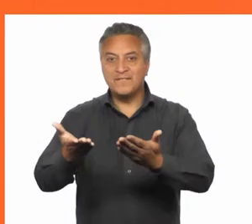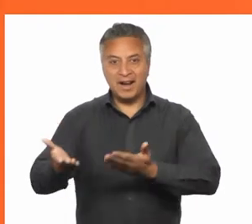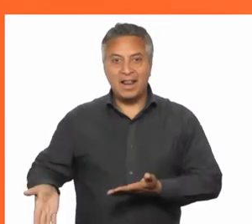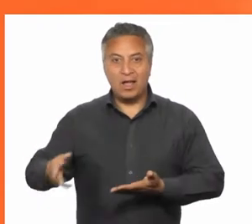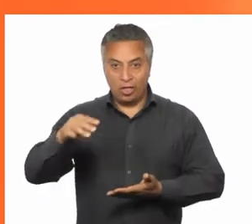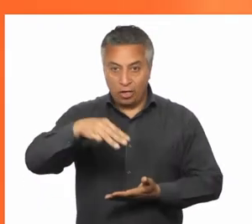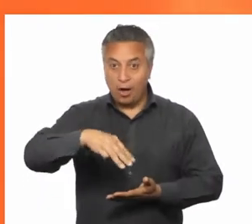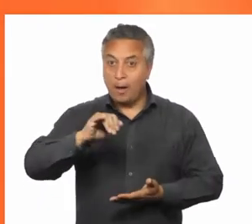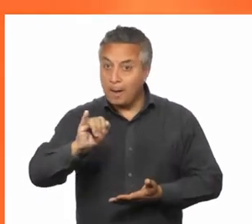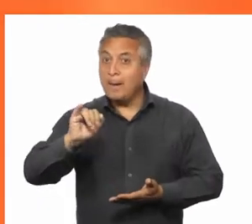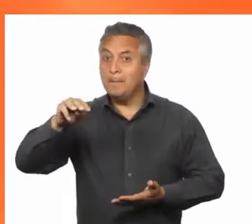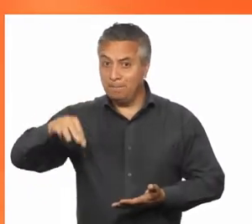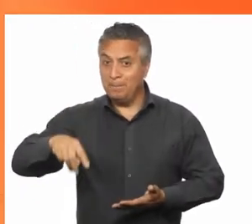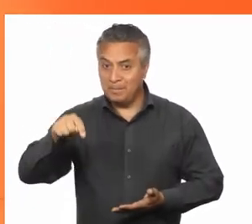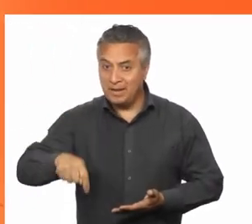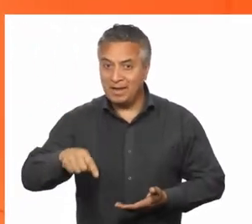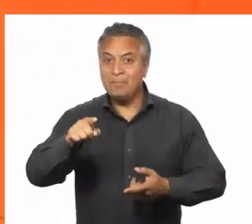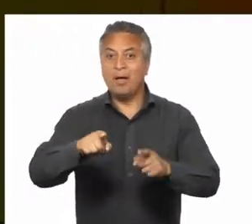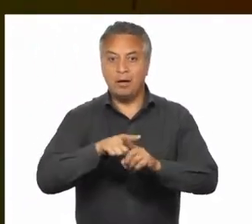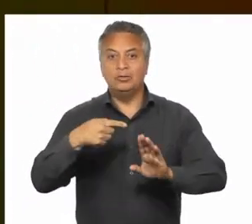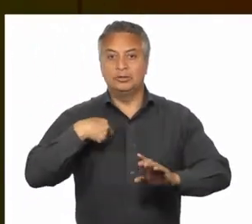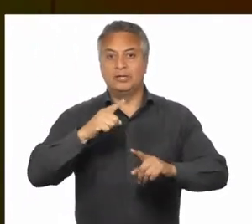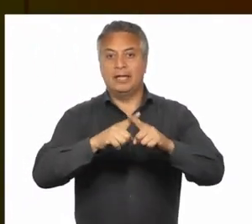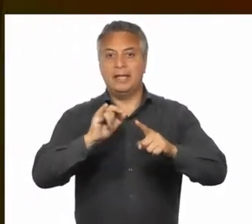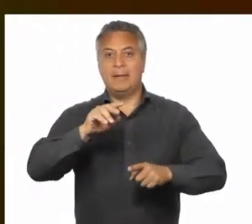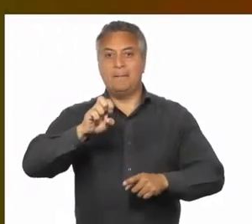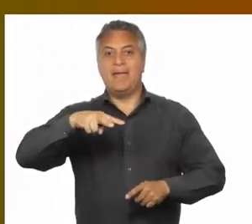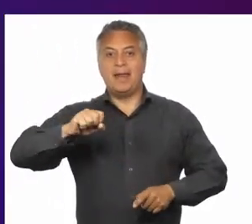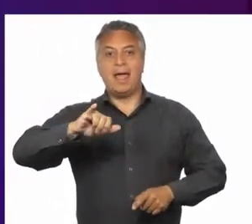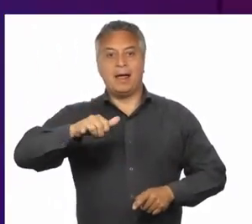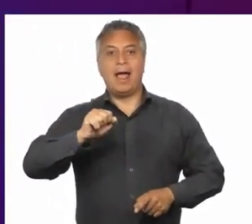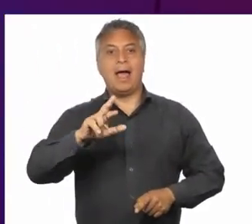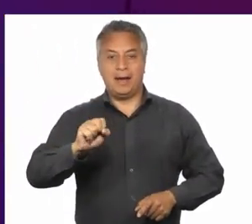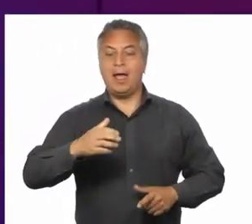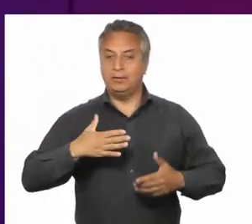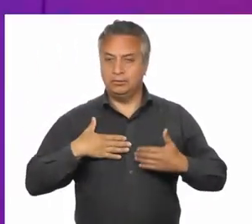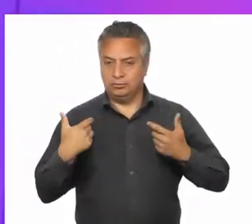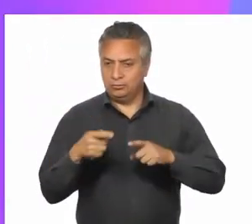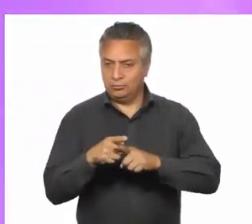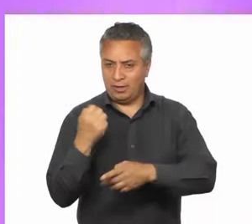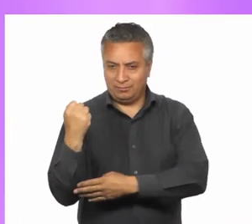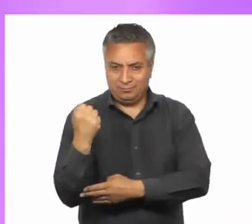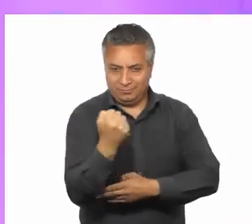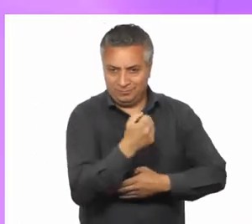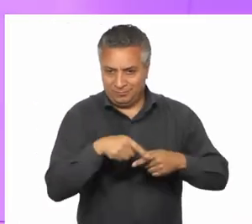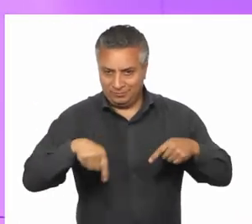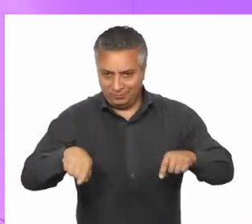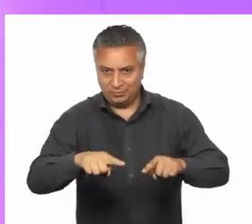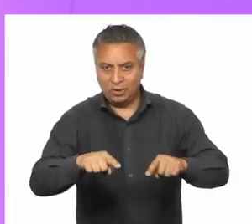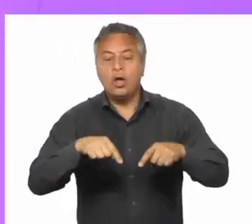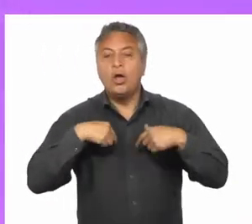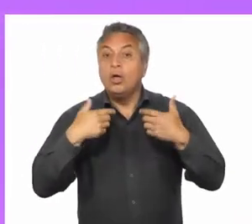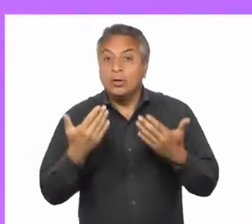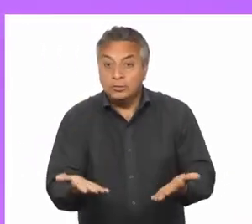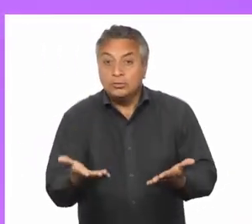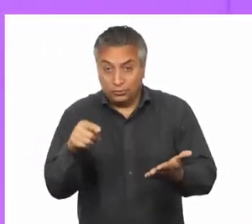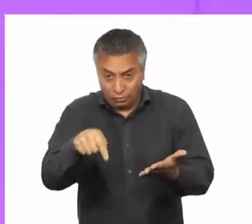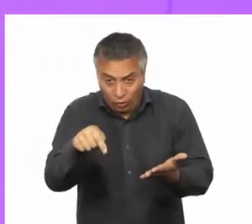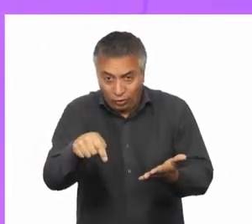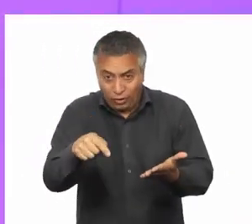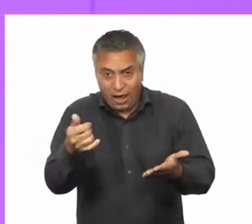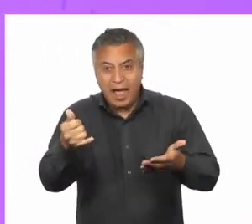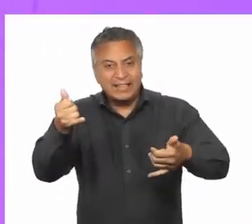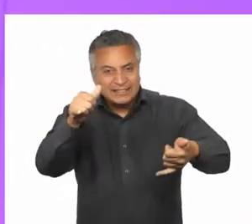al Museo Interactivo Mirador. Mi nombre es Jimena Jara, soy facilitadora y en el capítulo de hoy descubriremos la